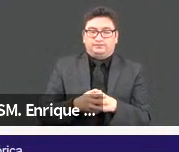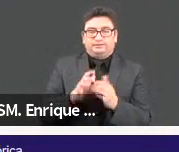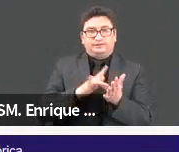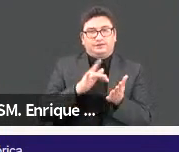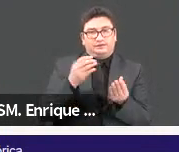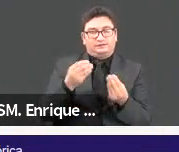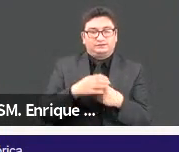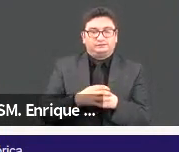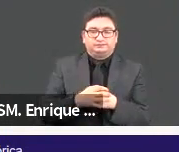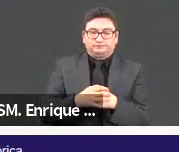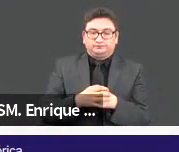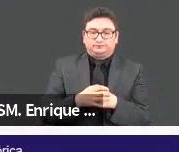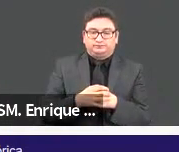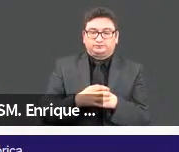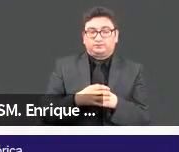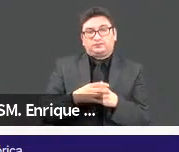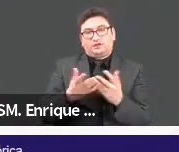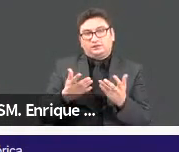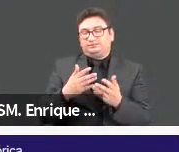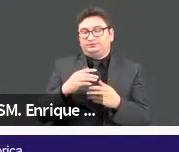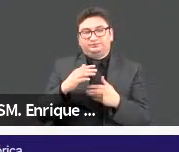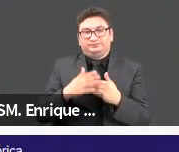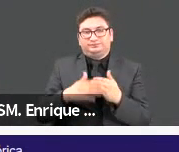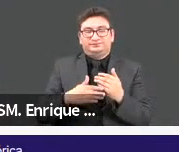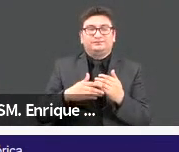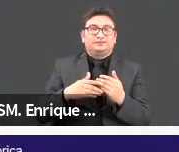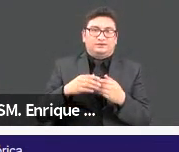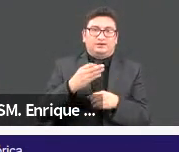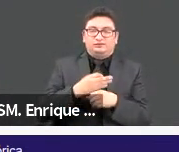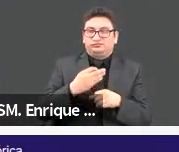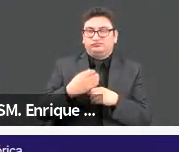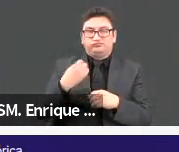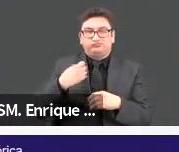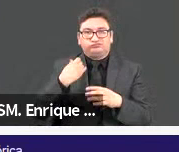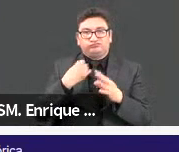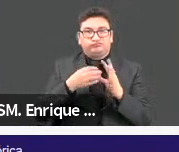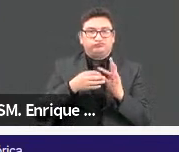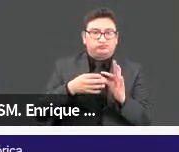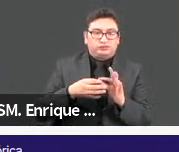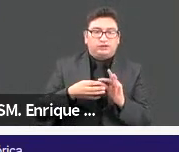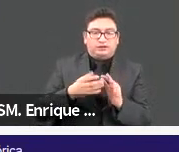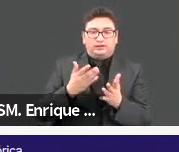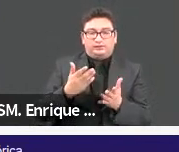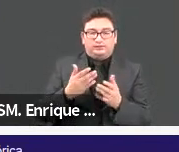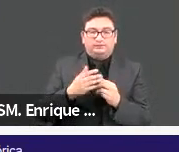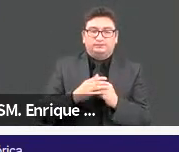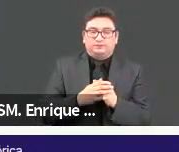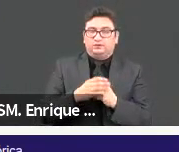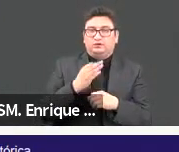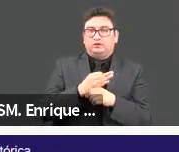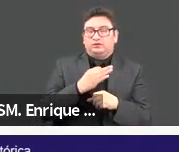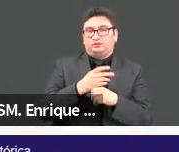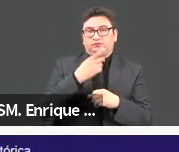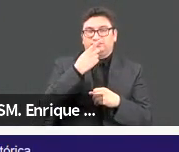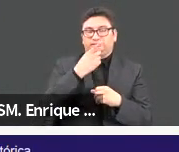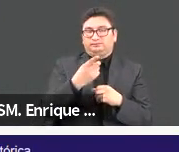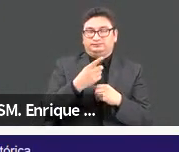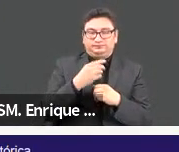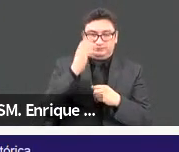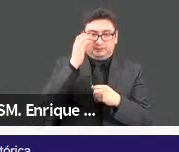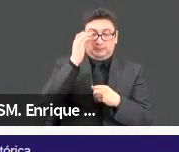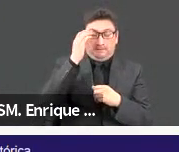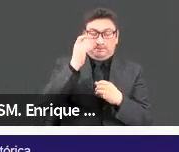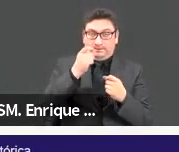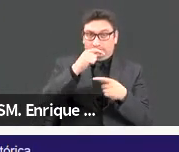gracias. Y bueno, tenemos que ir cerrando este webinar y quisiera comentarles unos